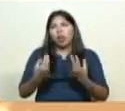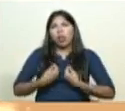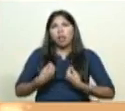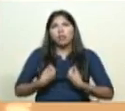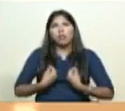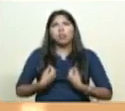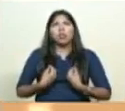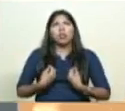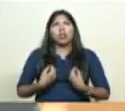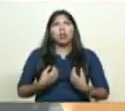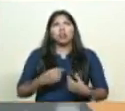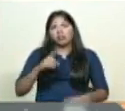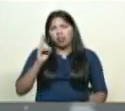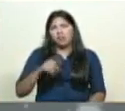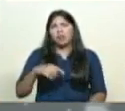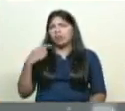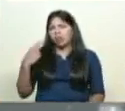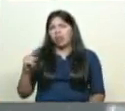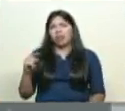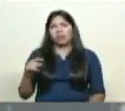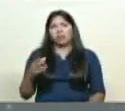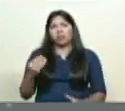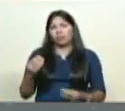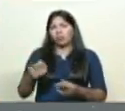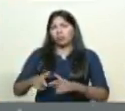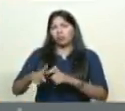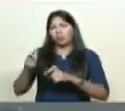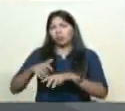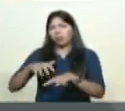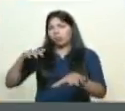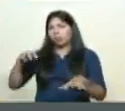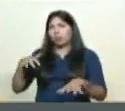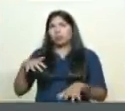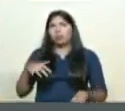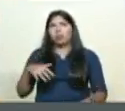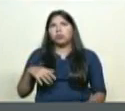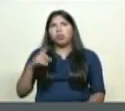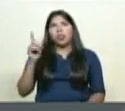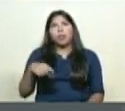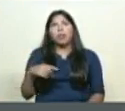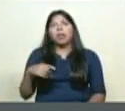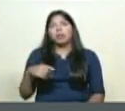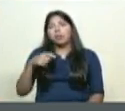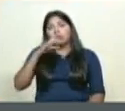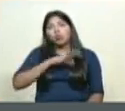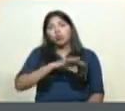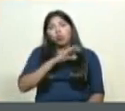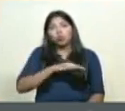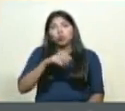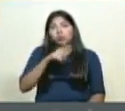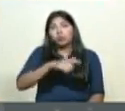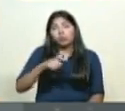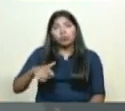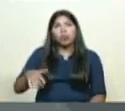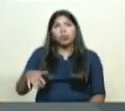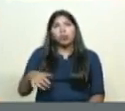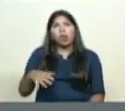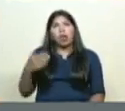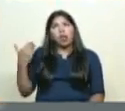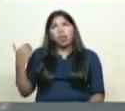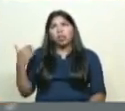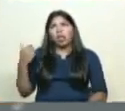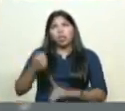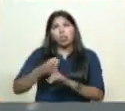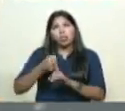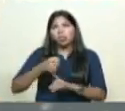Y no solamente aquellos que esgrimieron las armas, sino toda esa sociedad que fue vilipendiada, que fue perseguida, que fue masacrada